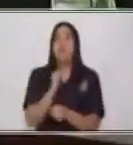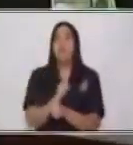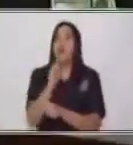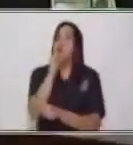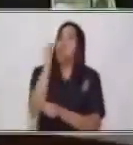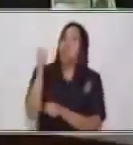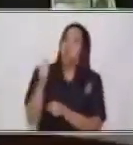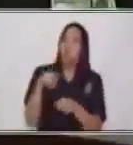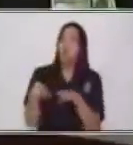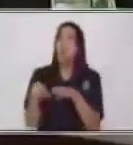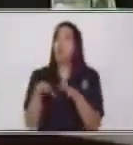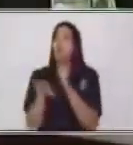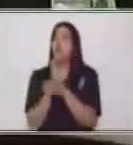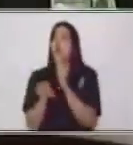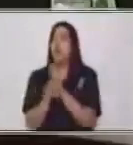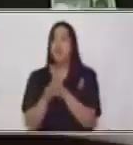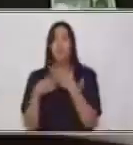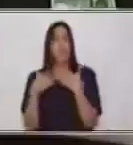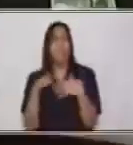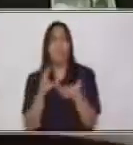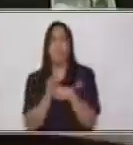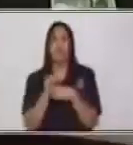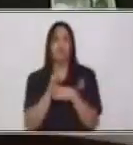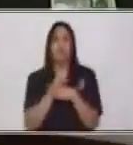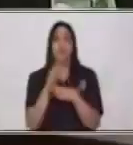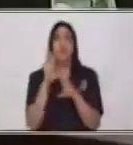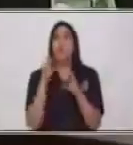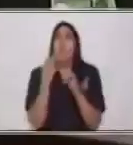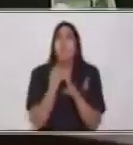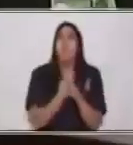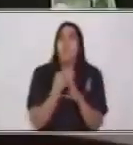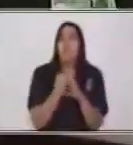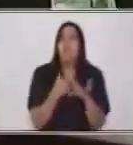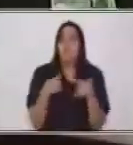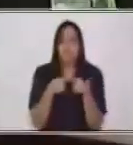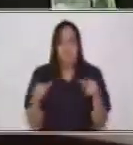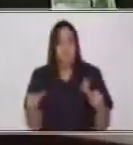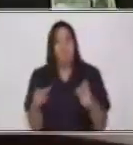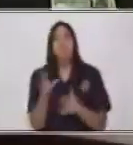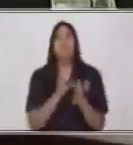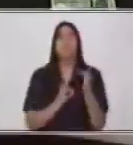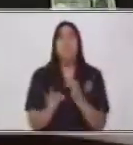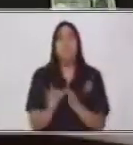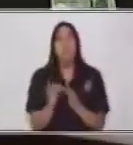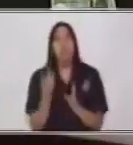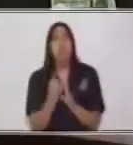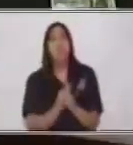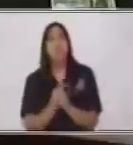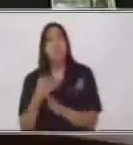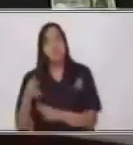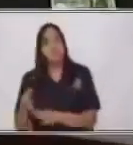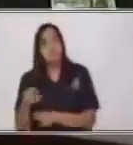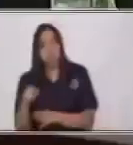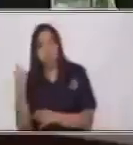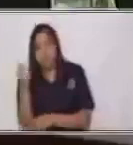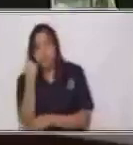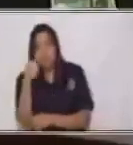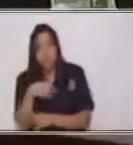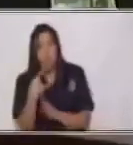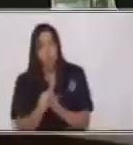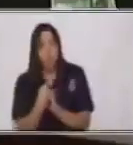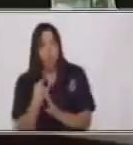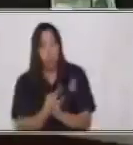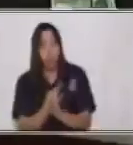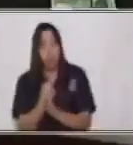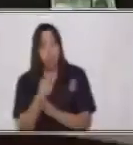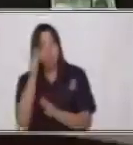otro ejercicio. Ya hemos practicado cómo utilizar billetes y monedas, que es muy importante que lo utilices. Yo creo que aquellos